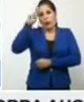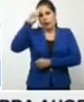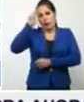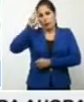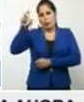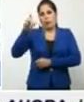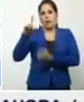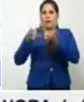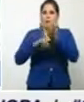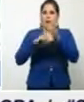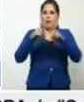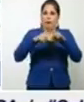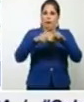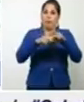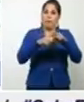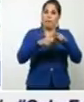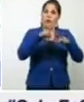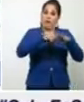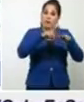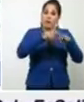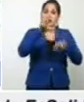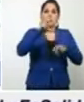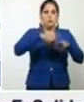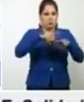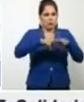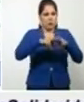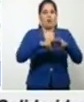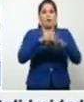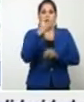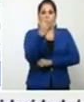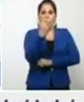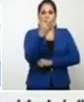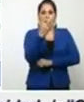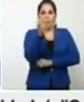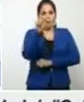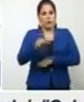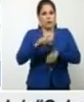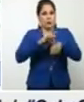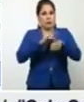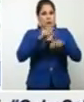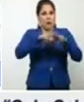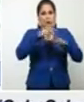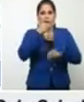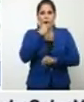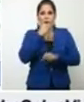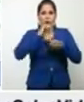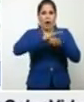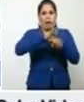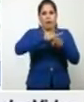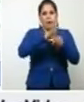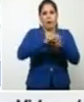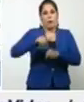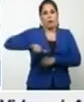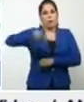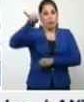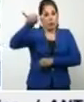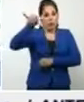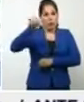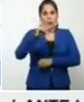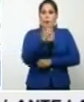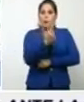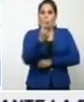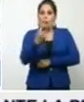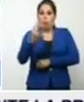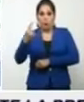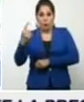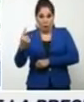Habana, Centro Habana presentó 2 casos, Habana Vieja, Arroyo Naranjo y Boyeros, con 1 cada uno. En el